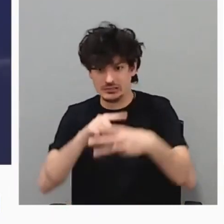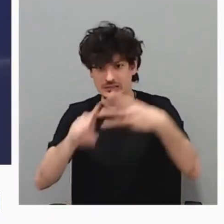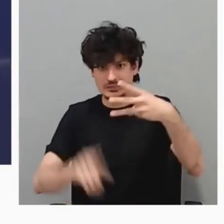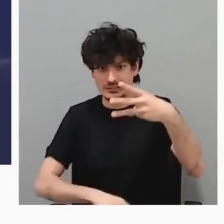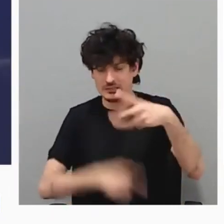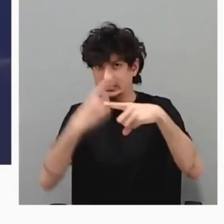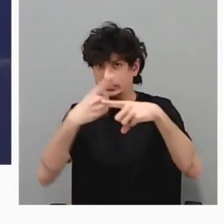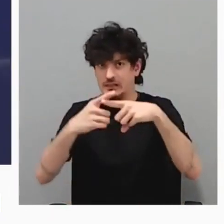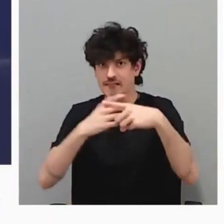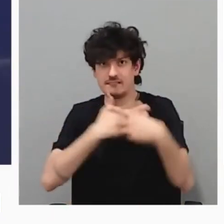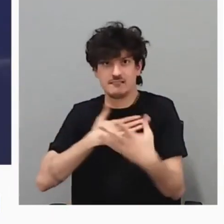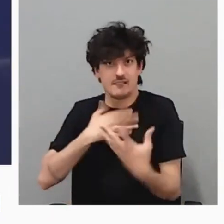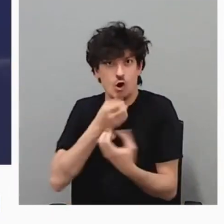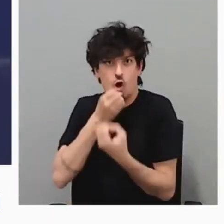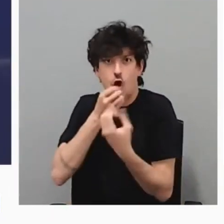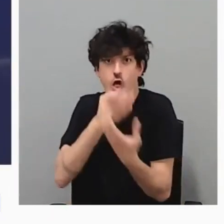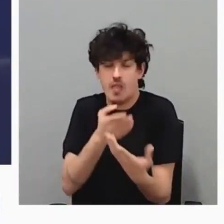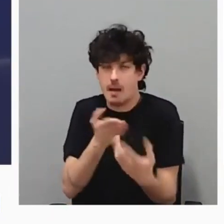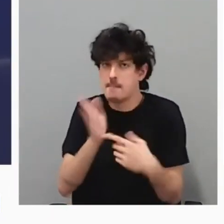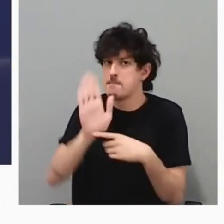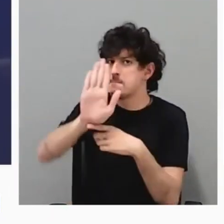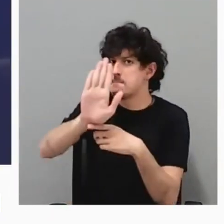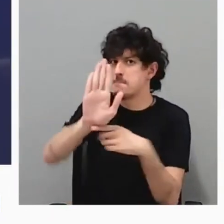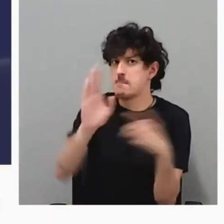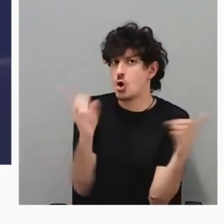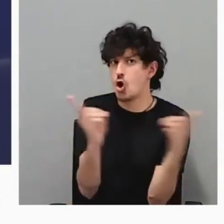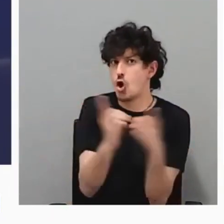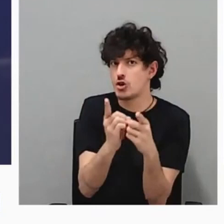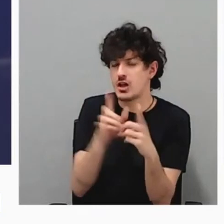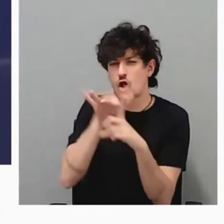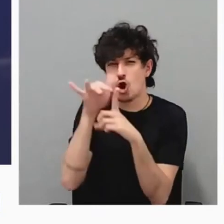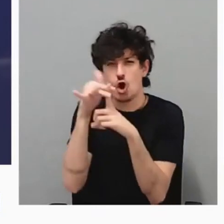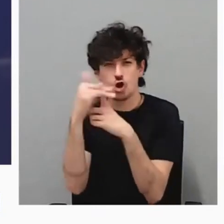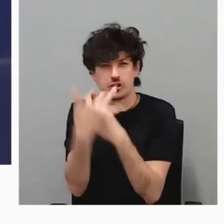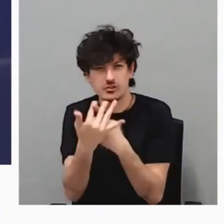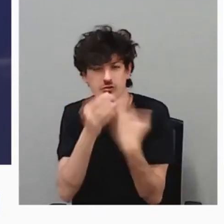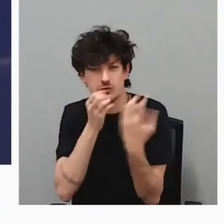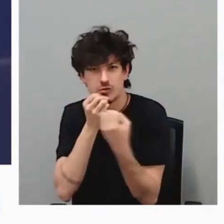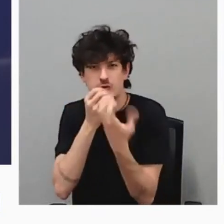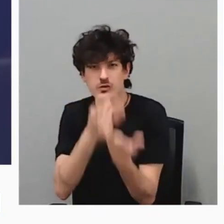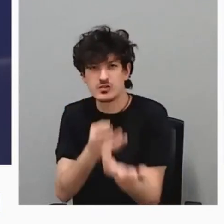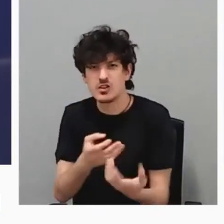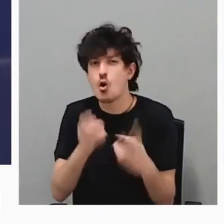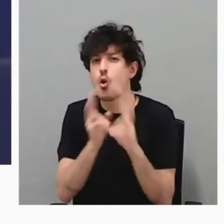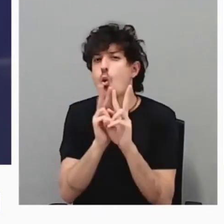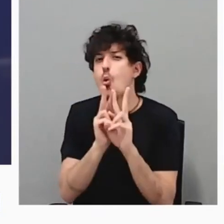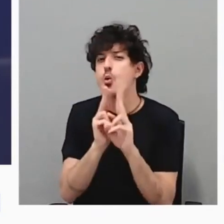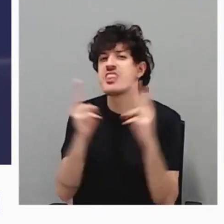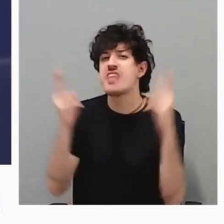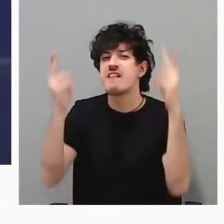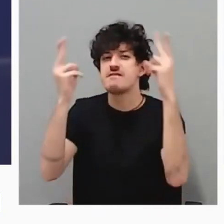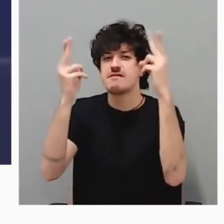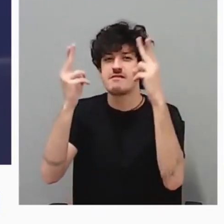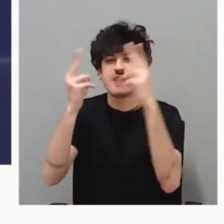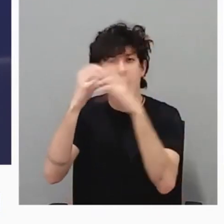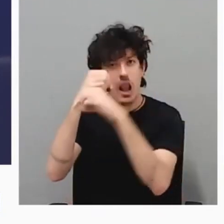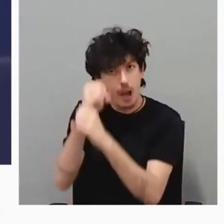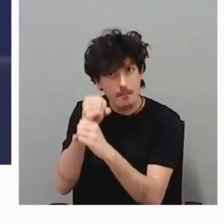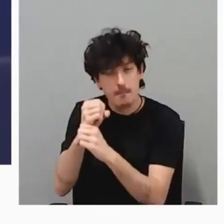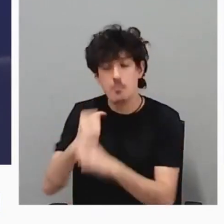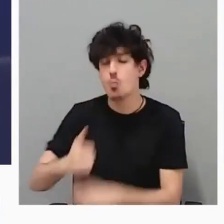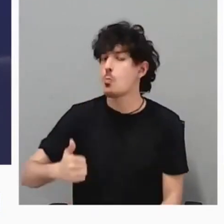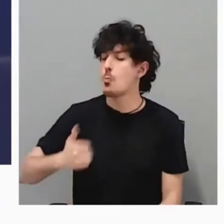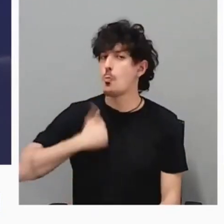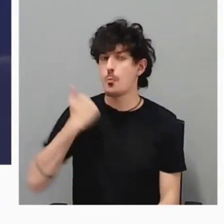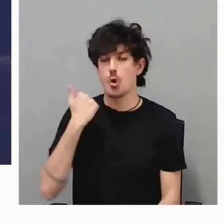Una micropresentación y un contexto, deciros qué y cómo surge UNICEF Lab, que es una oportunidad para crecer